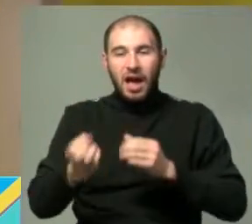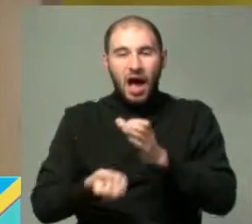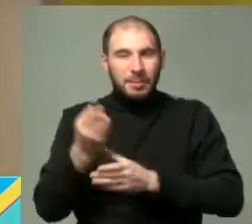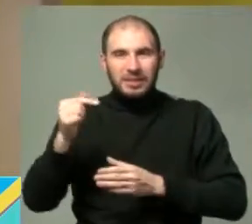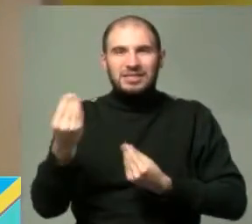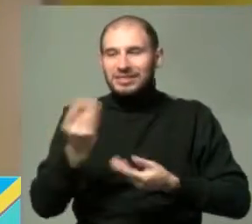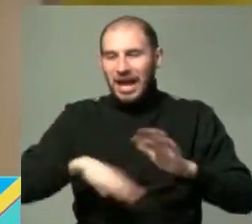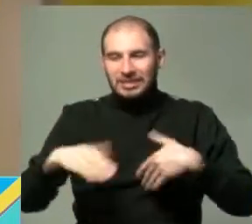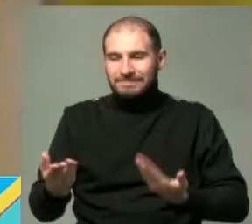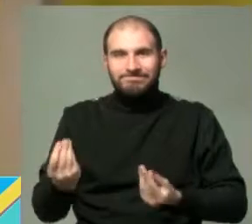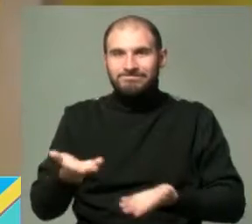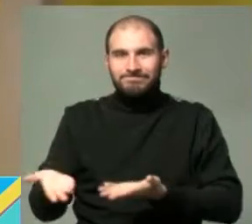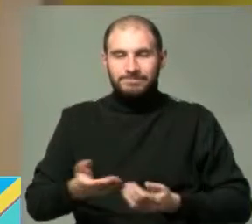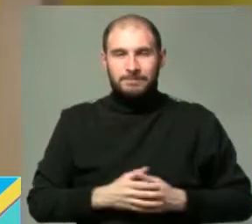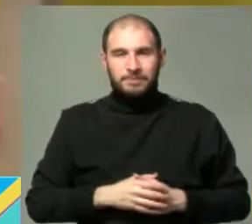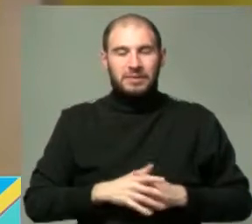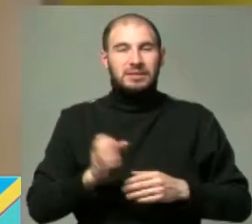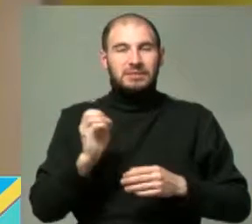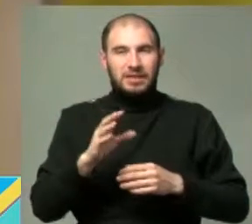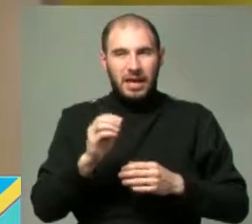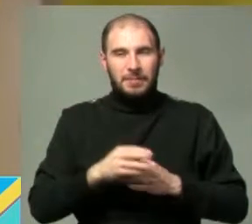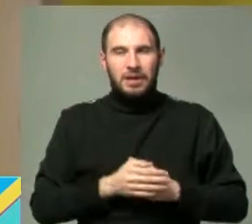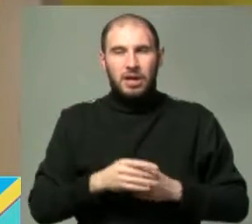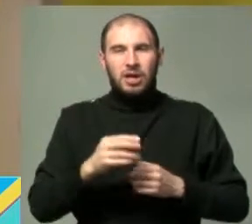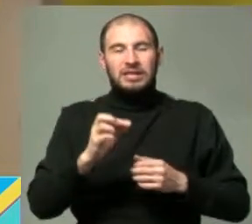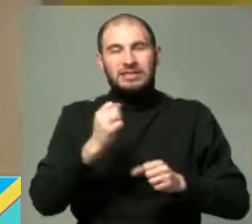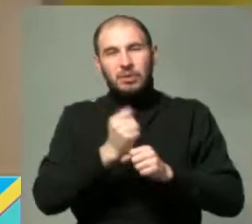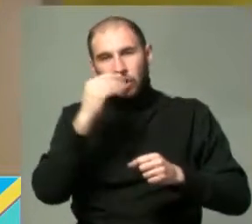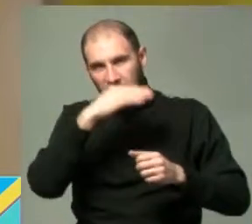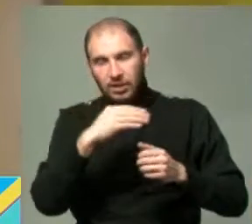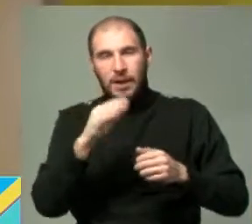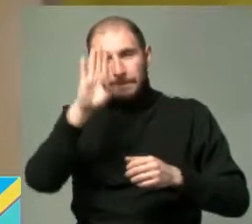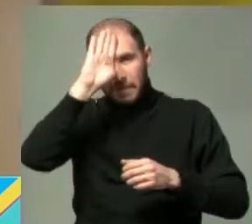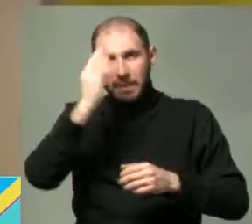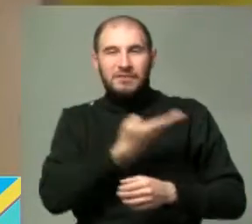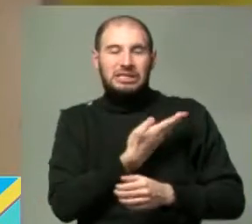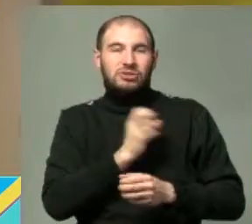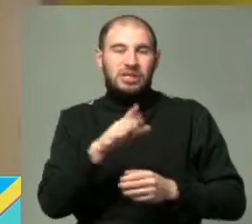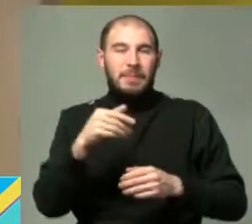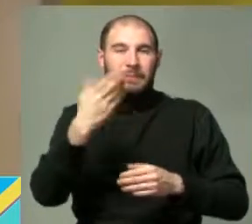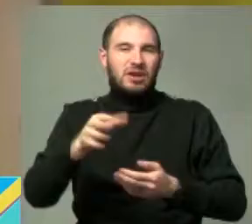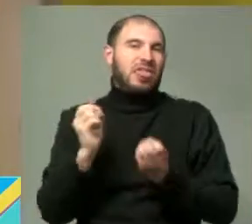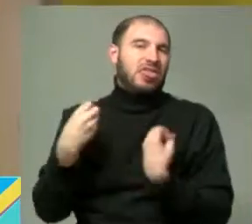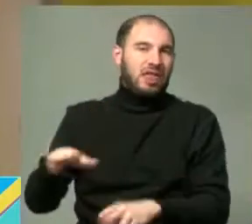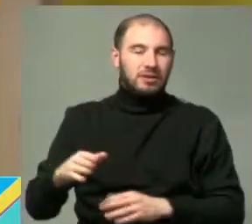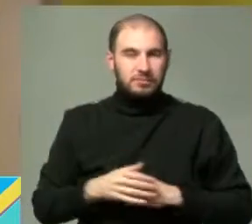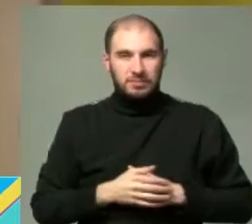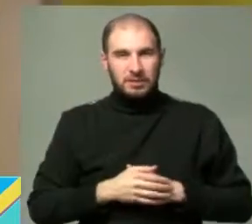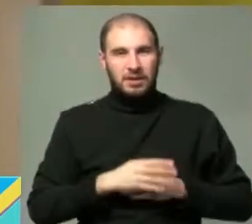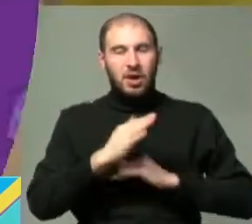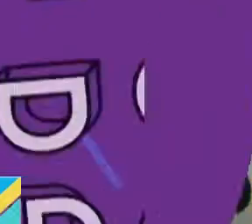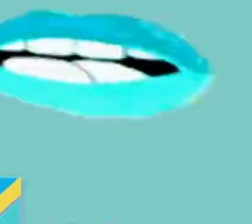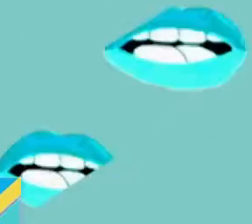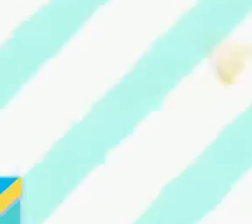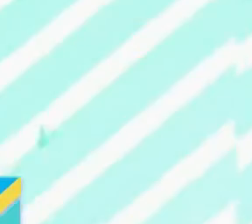sabemos qué hacer con ellas. Lo que se llama, es decir, los precarizados, lo que el Papa de Francisco le llama los descartables, y me refiero